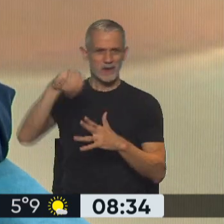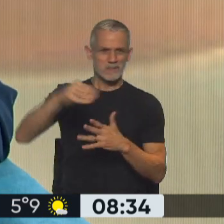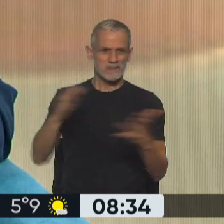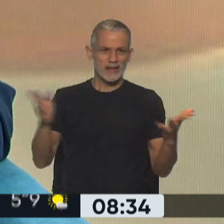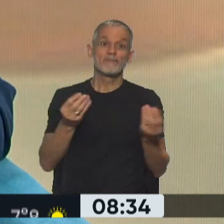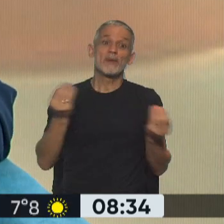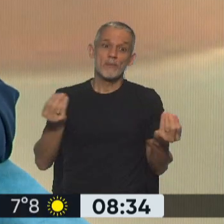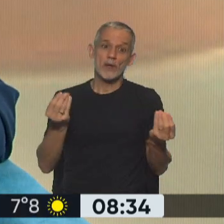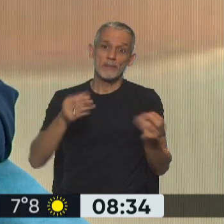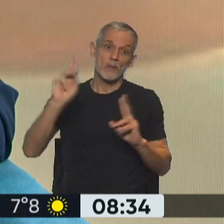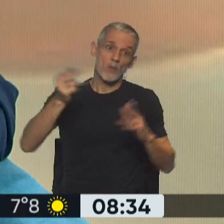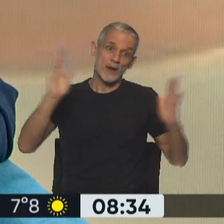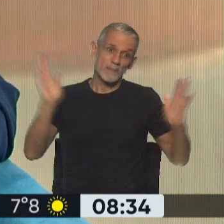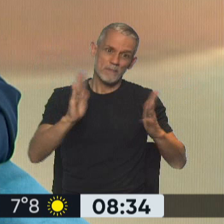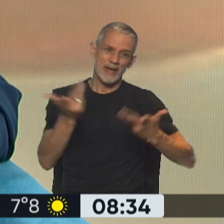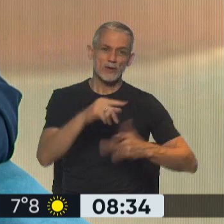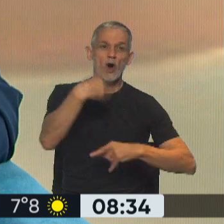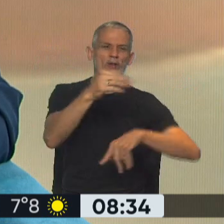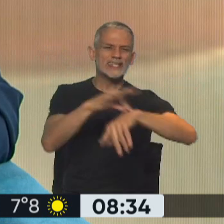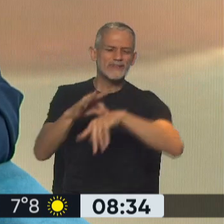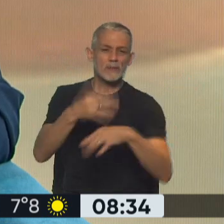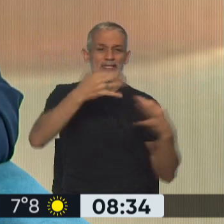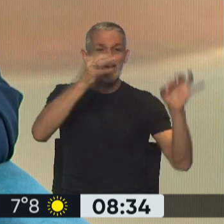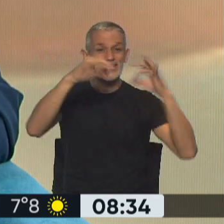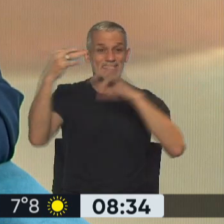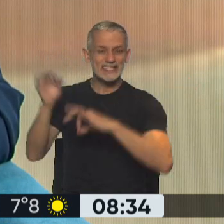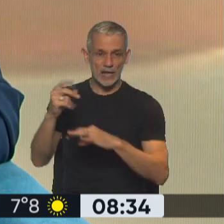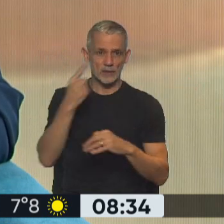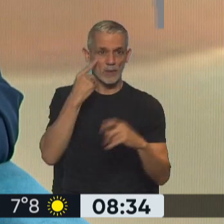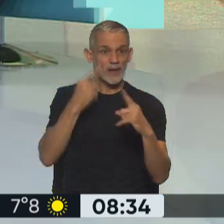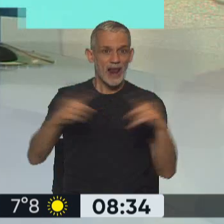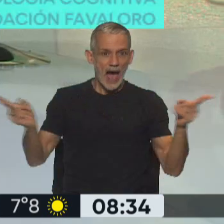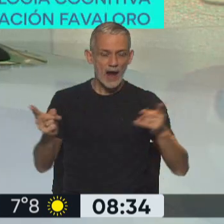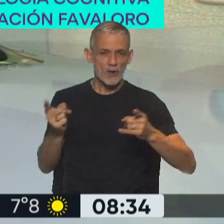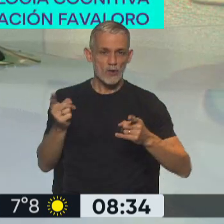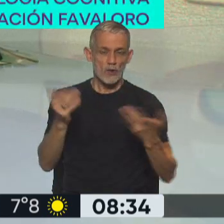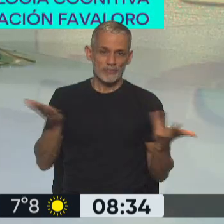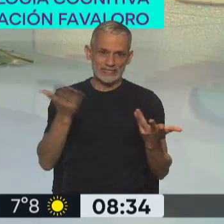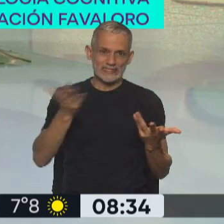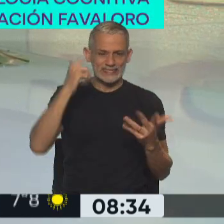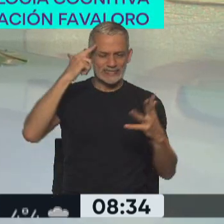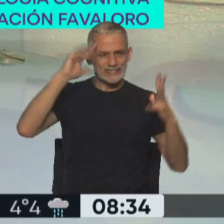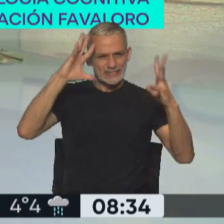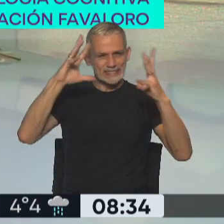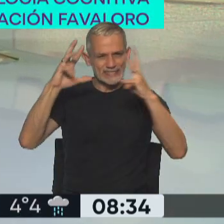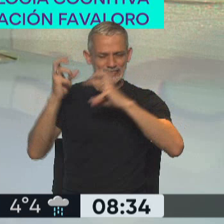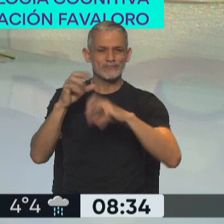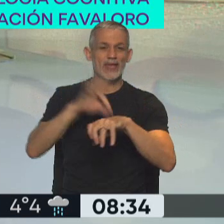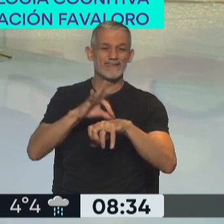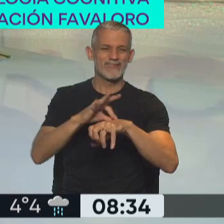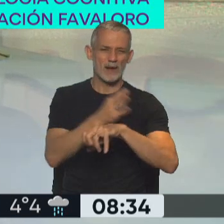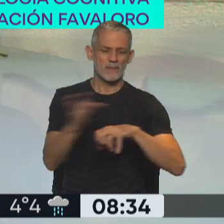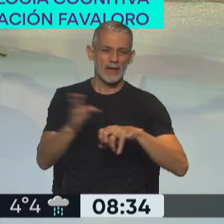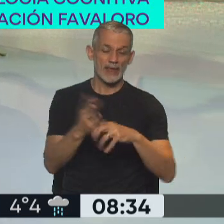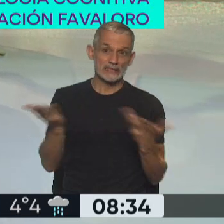qué? Porque se muere menos de otras enfermedades. Claro. Entonces, esperamos que esta enfermedad